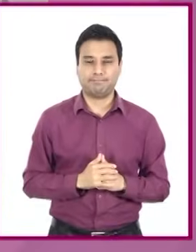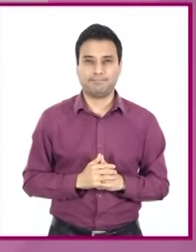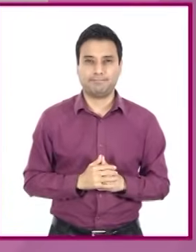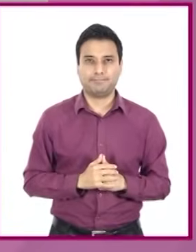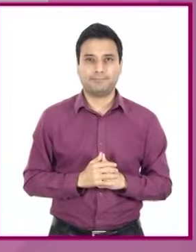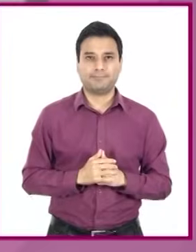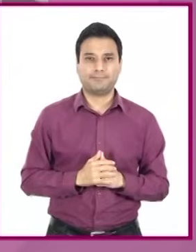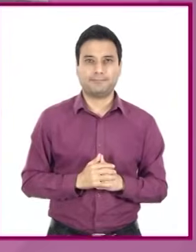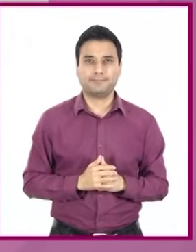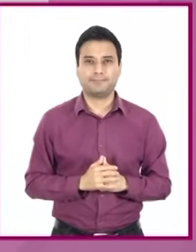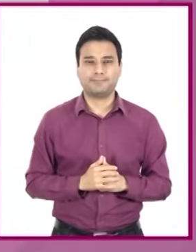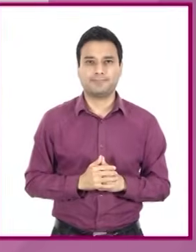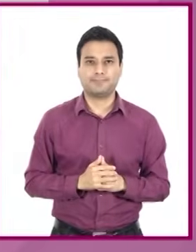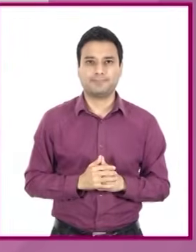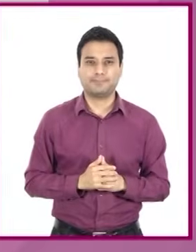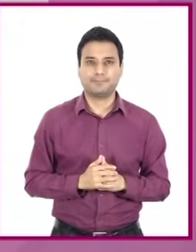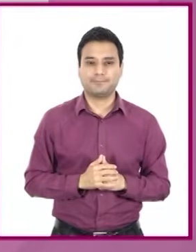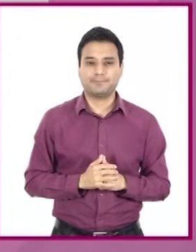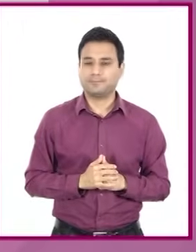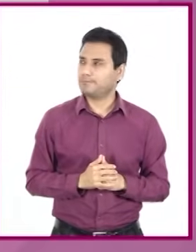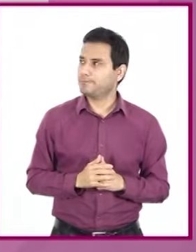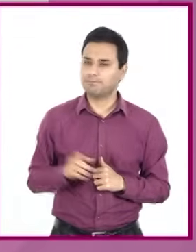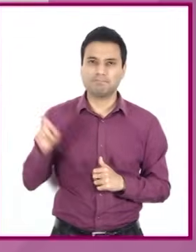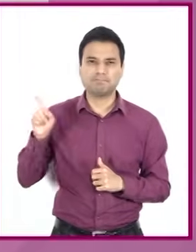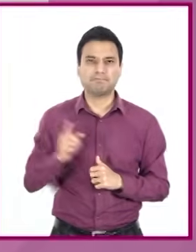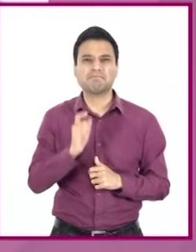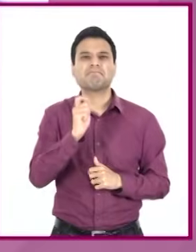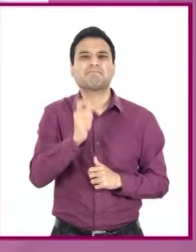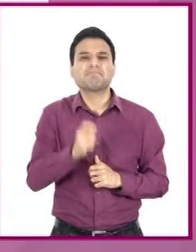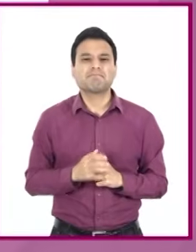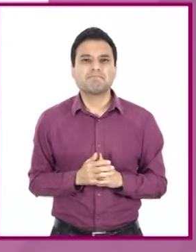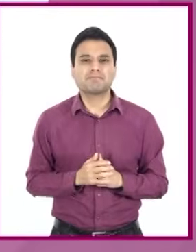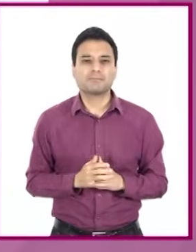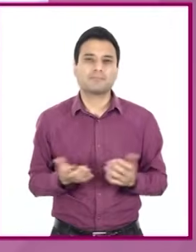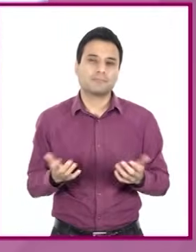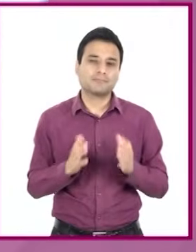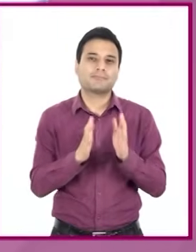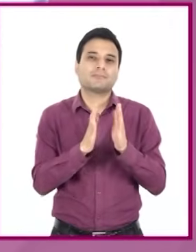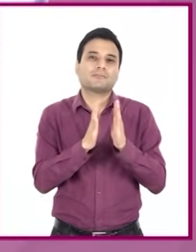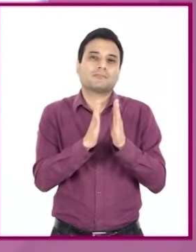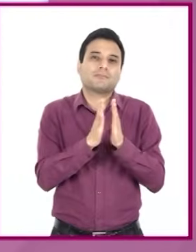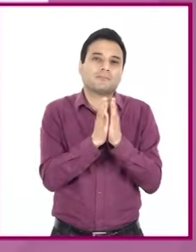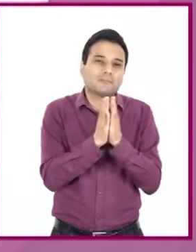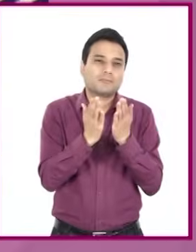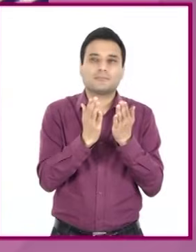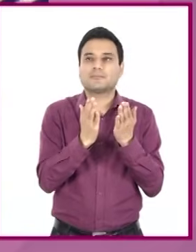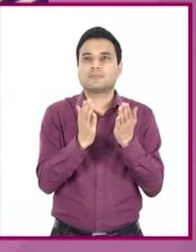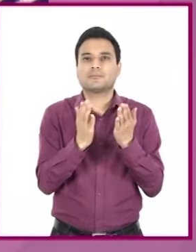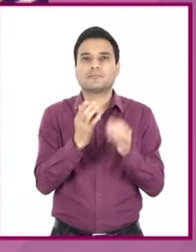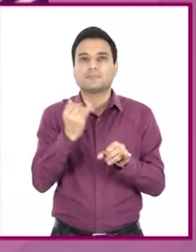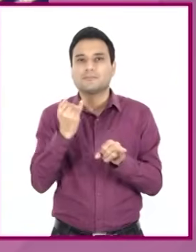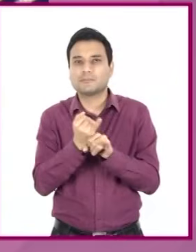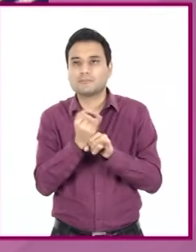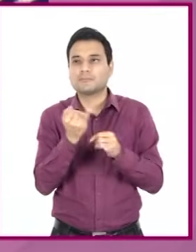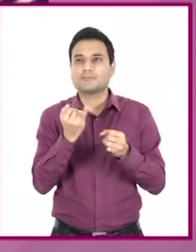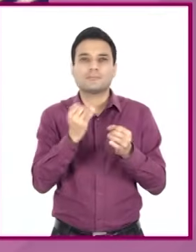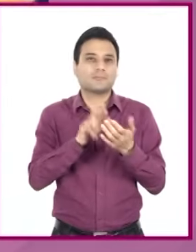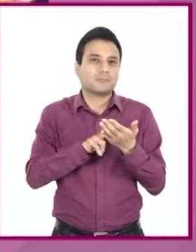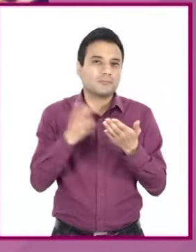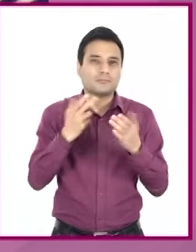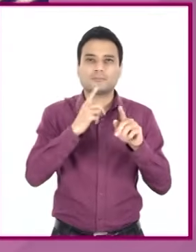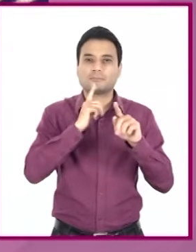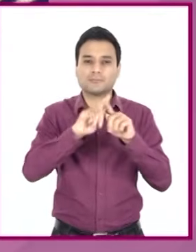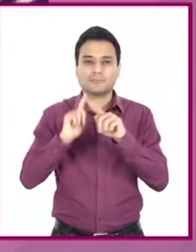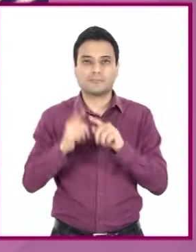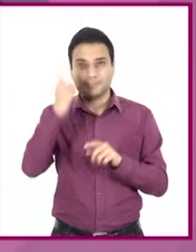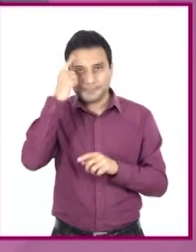Una fuente de información se entiende como cualquier instrumento o recurso que nos pueda servir para satisfacer una